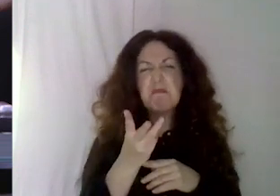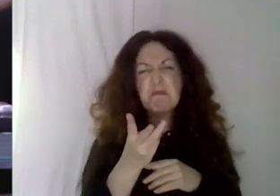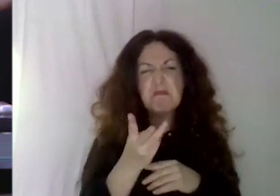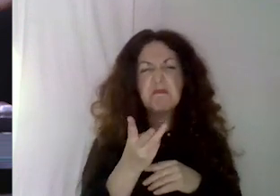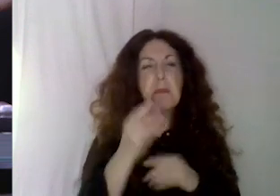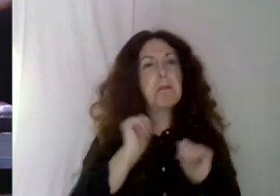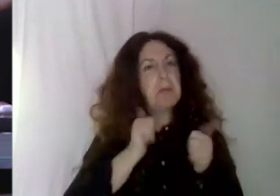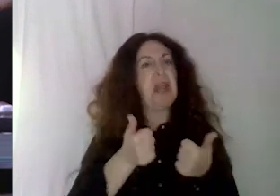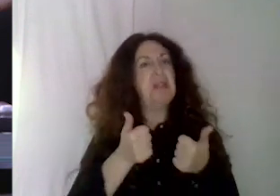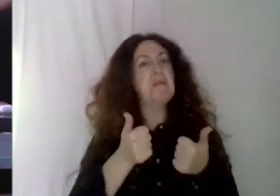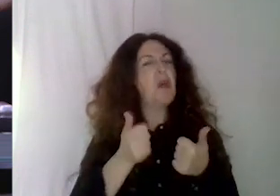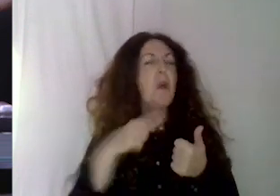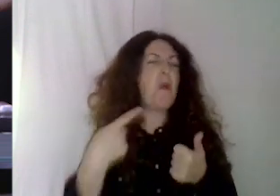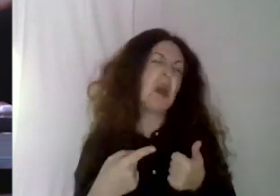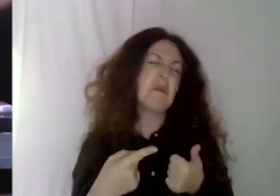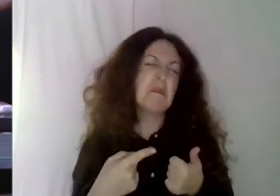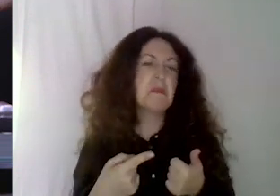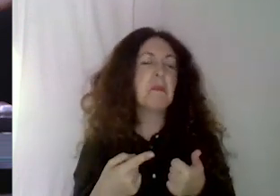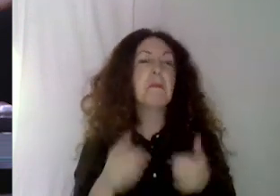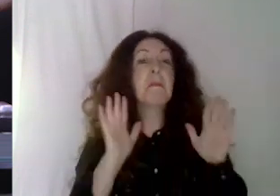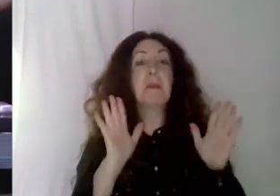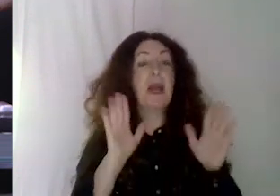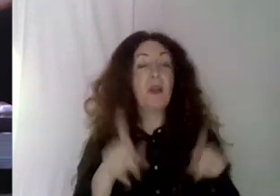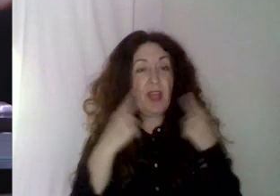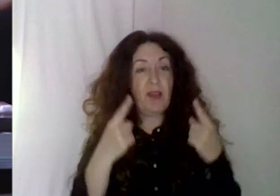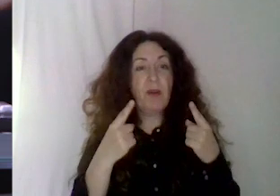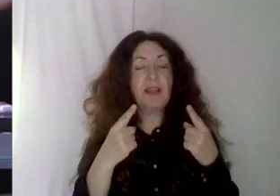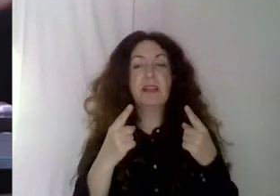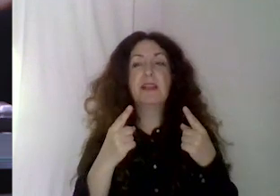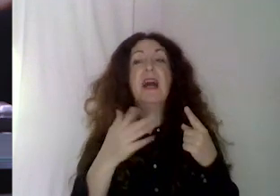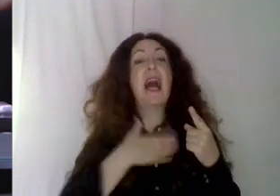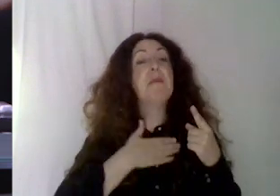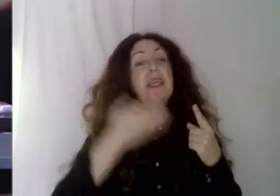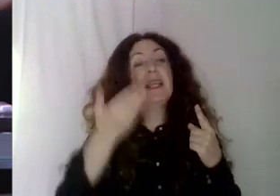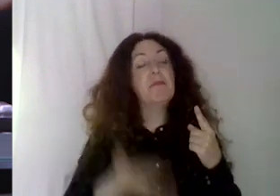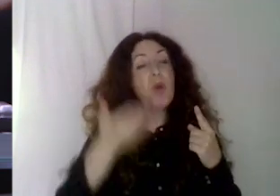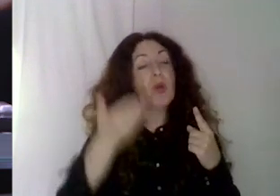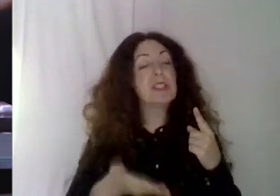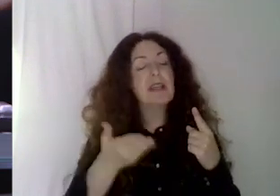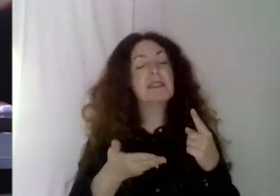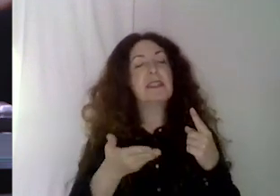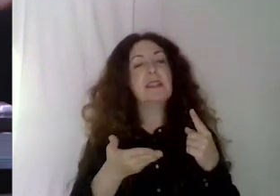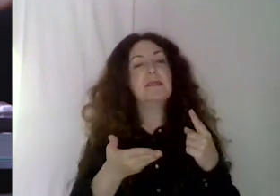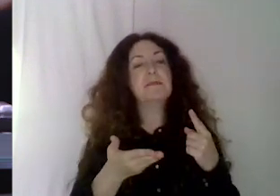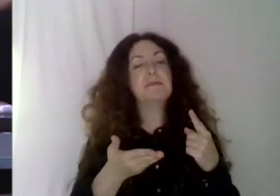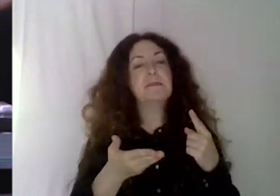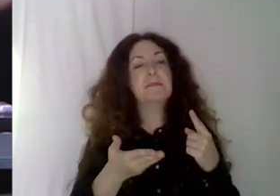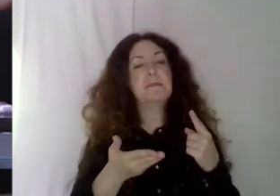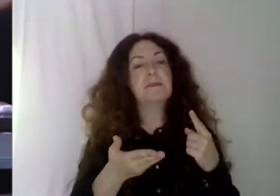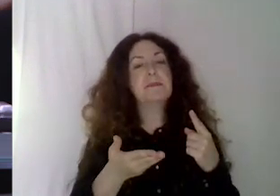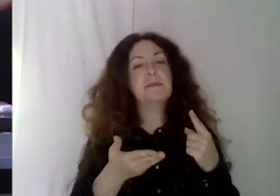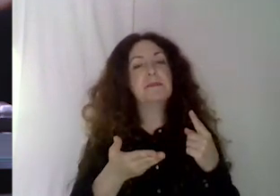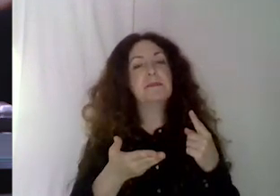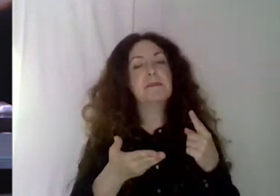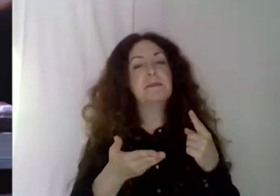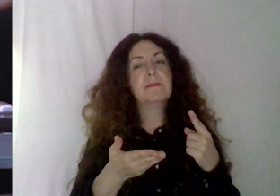de hablar mucho se puede acabar el argumento, el relato empieza a parecerle menos fin potente de lo que en un principio le